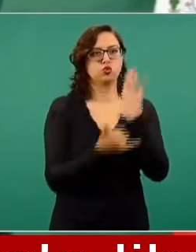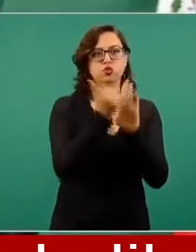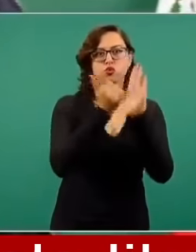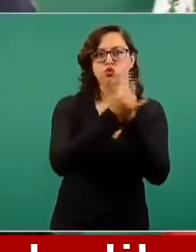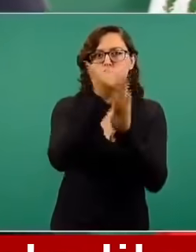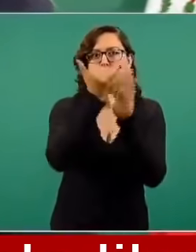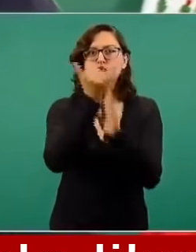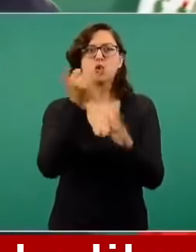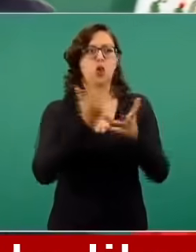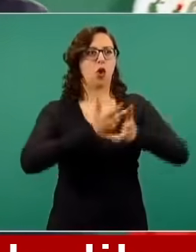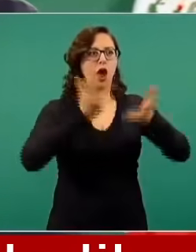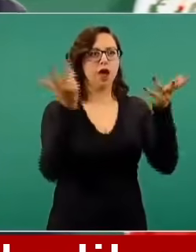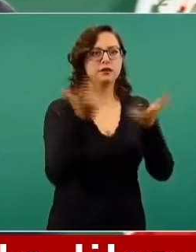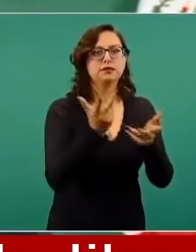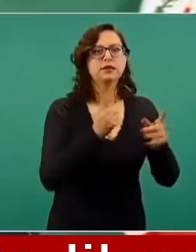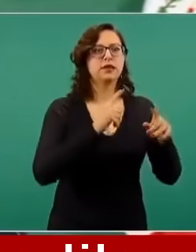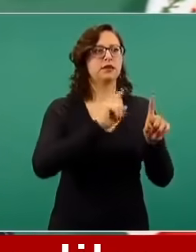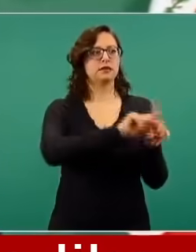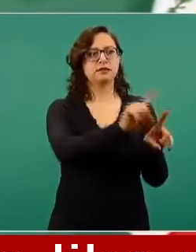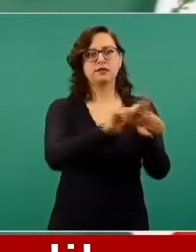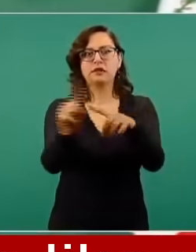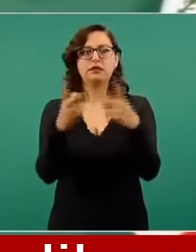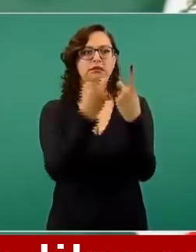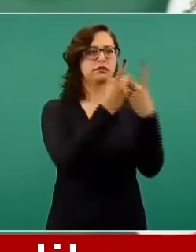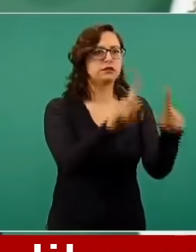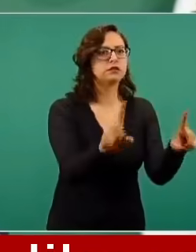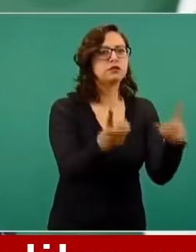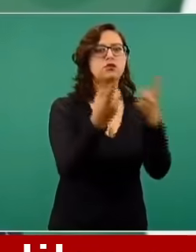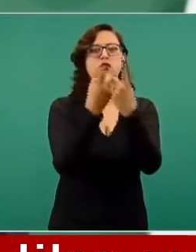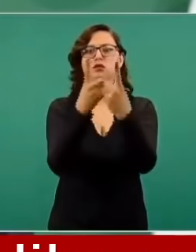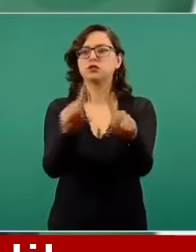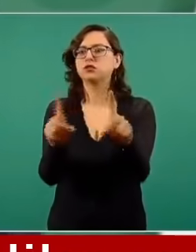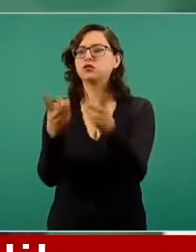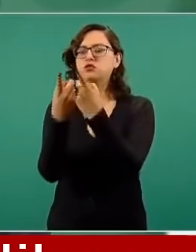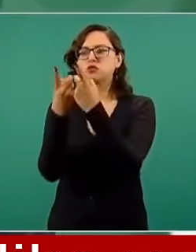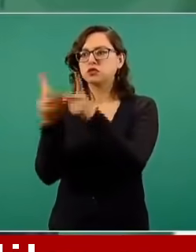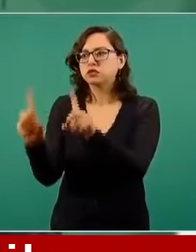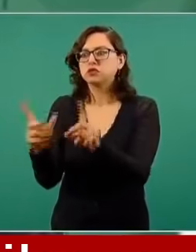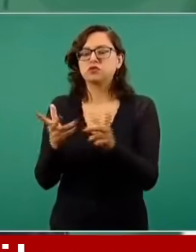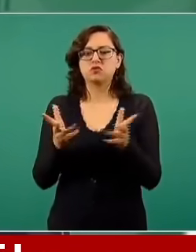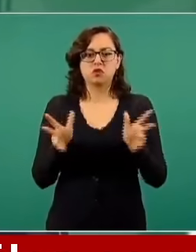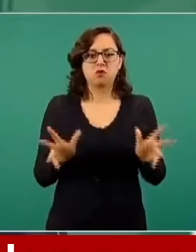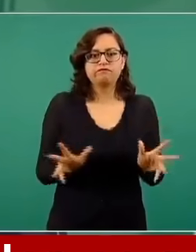que se están llevando a cabo mediante la